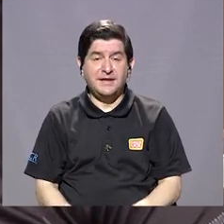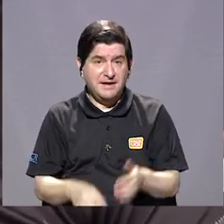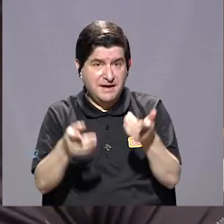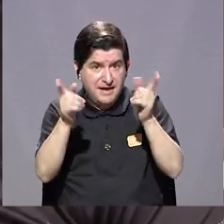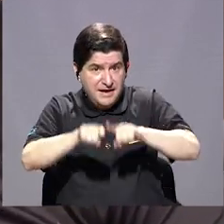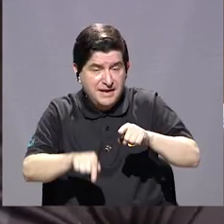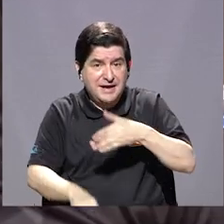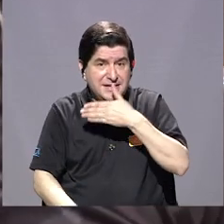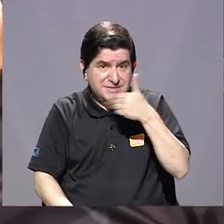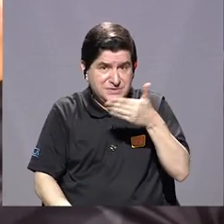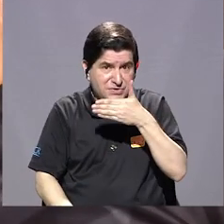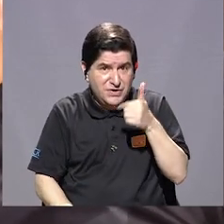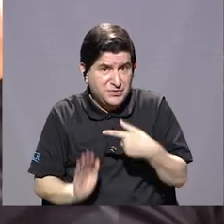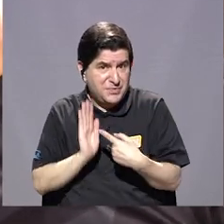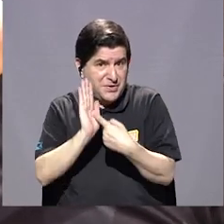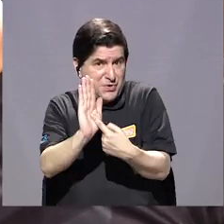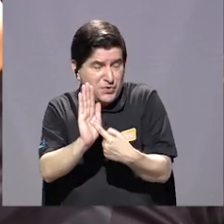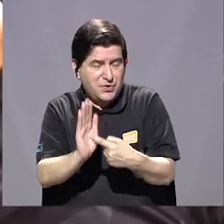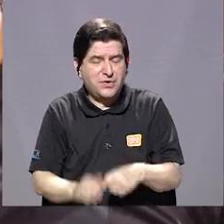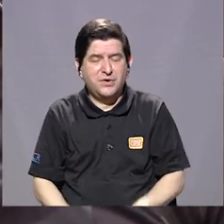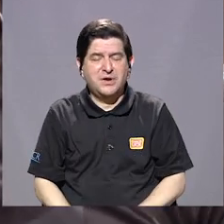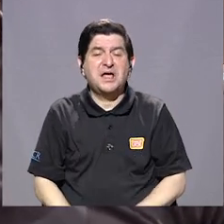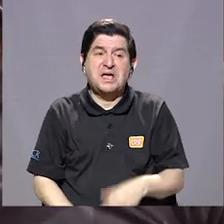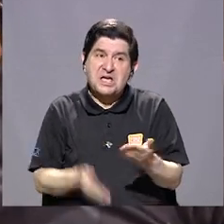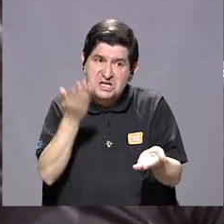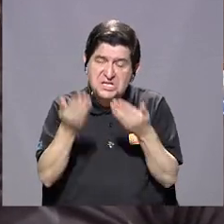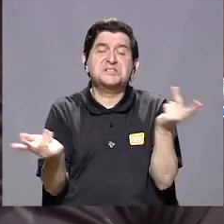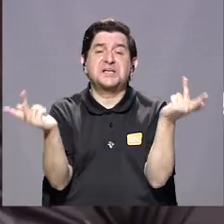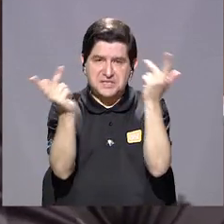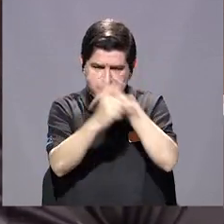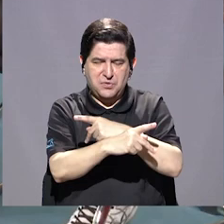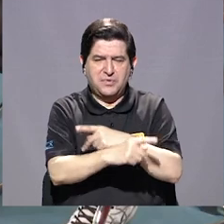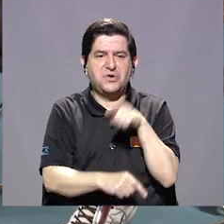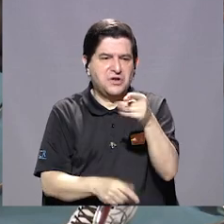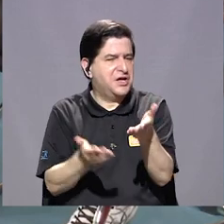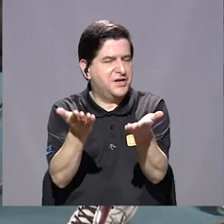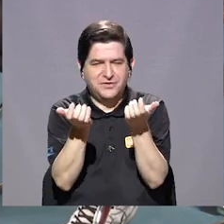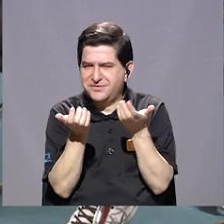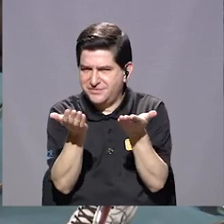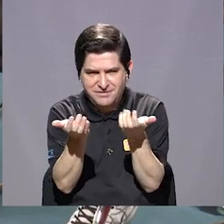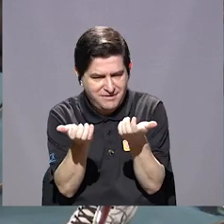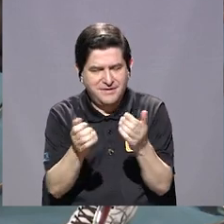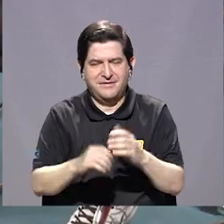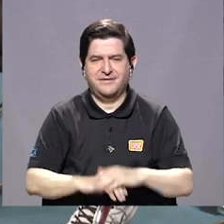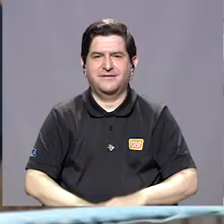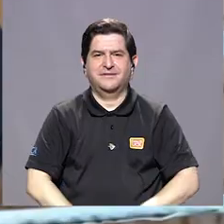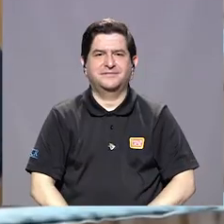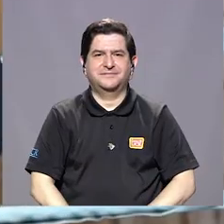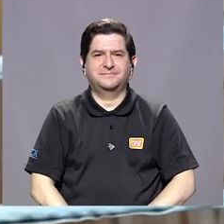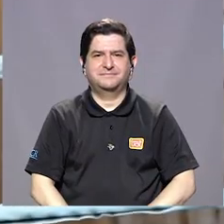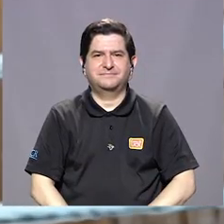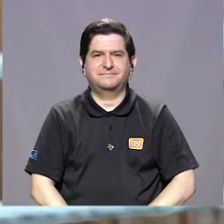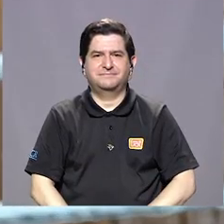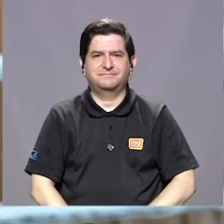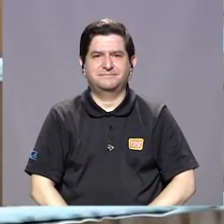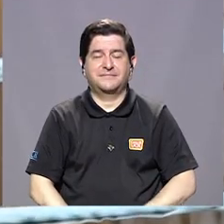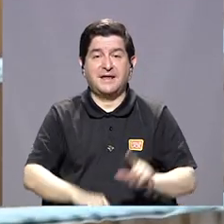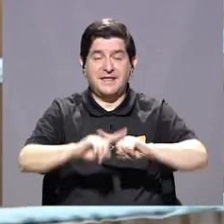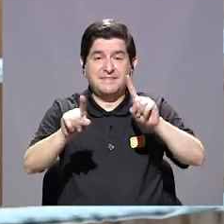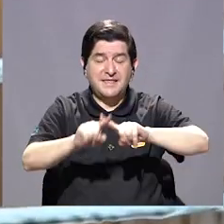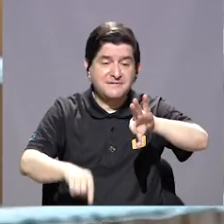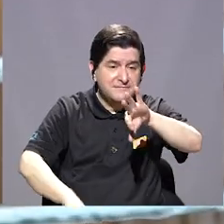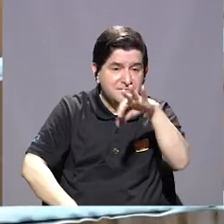de lo mejor, tal vez sí de lo peor y de lo que ellos no querían, ¿verdad? Y en muchos